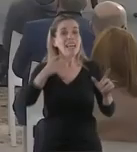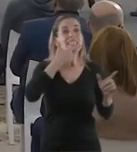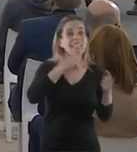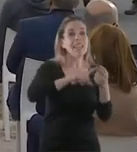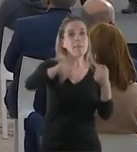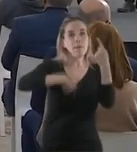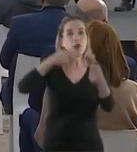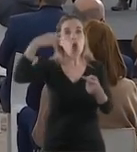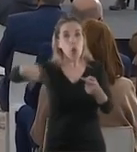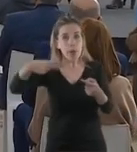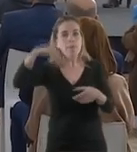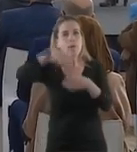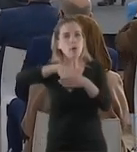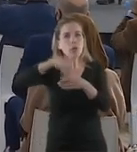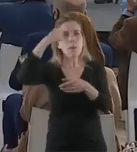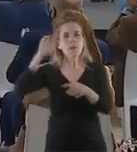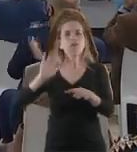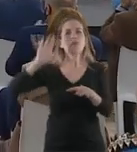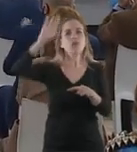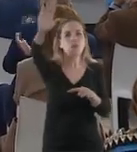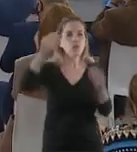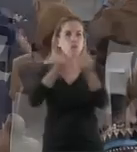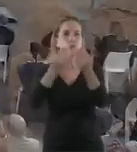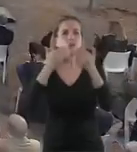votemos para adelante muchas gracias